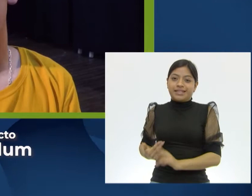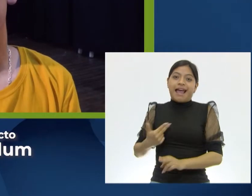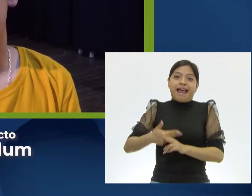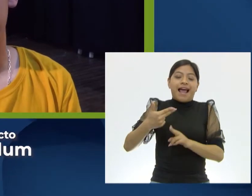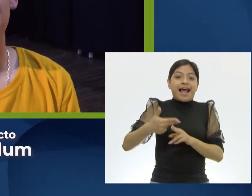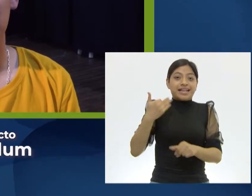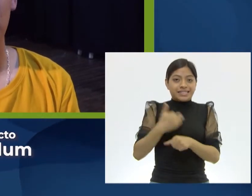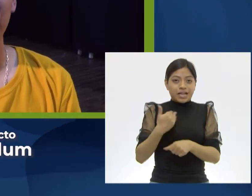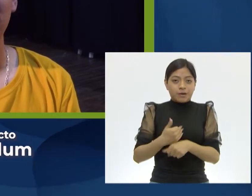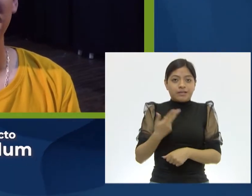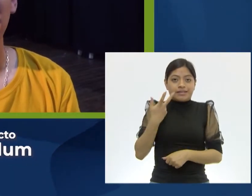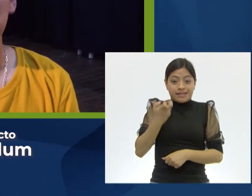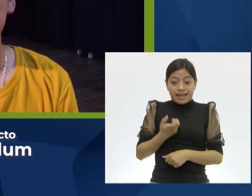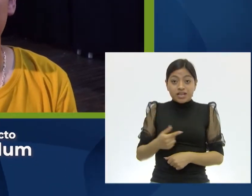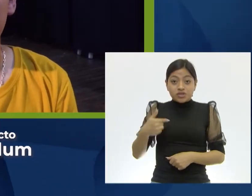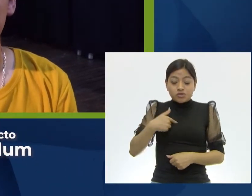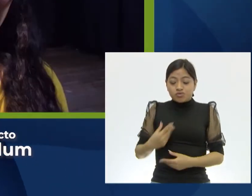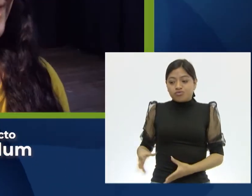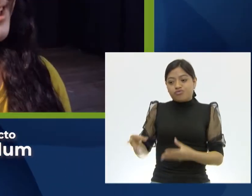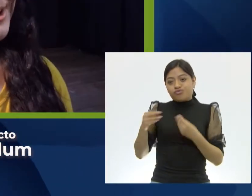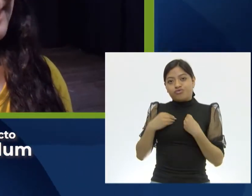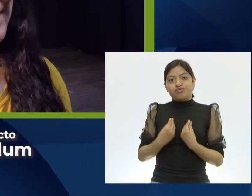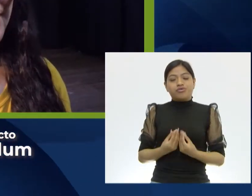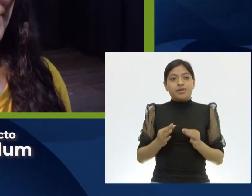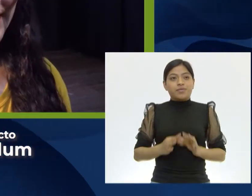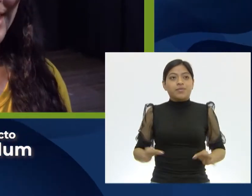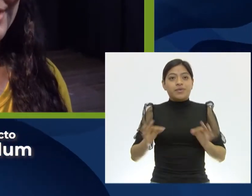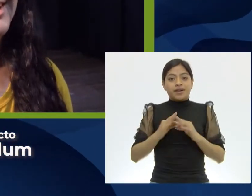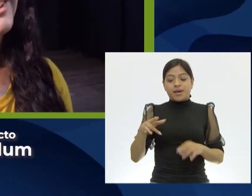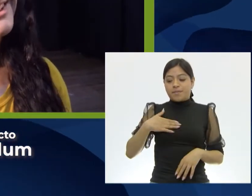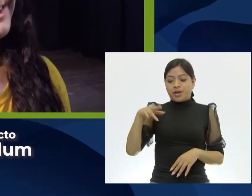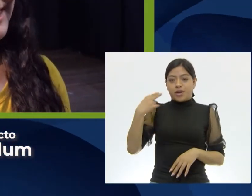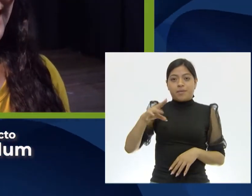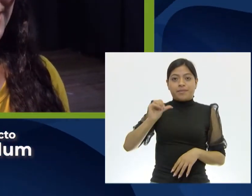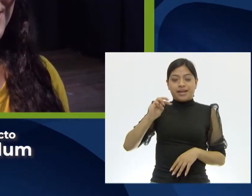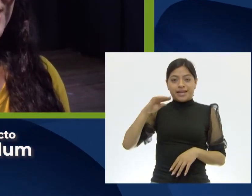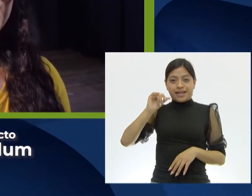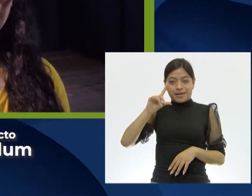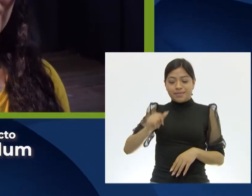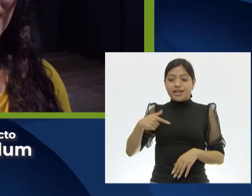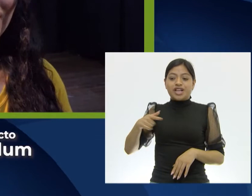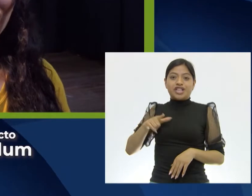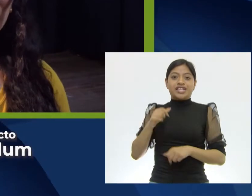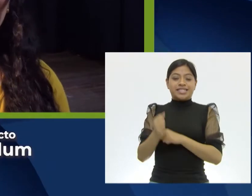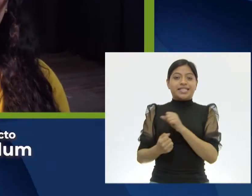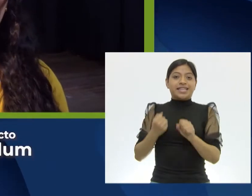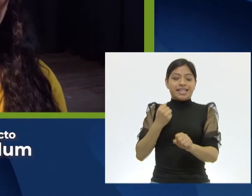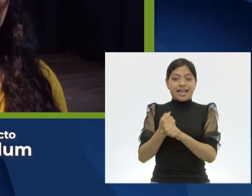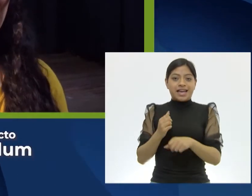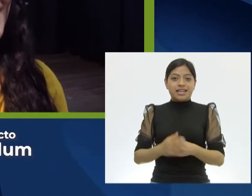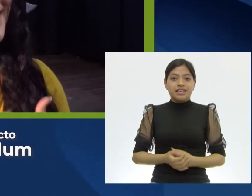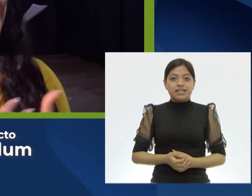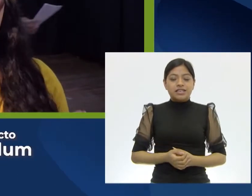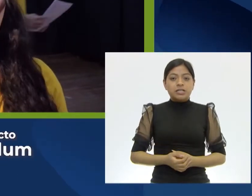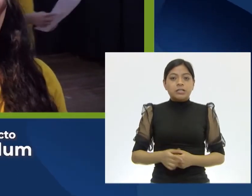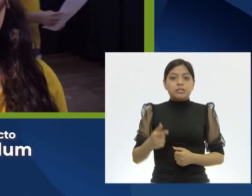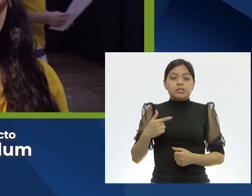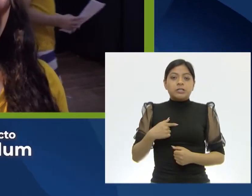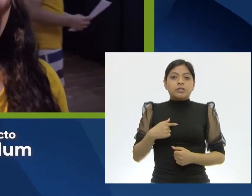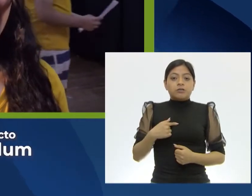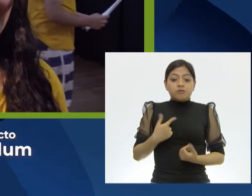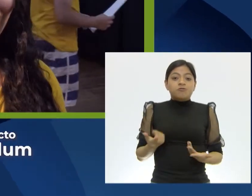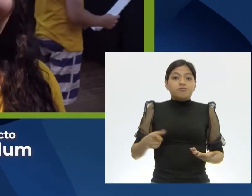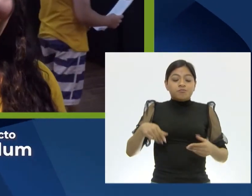el mismo ha sido una parte muy fundamental en mi vida. Hola, soy Camila Reventano, tengo 17 años y yo hago teatro de una manera de escaparme